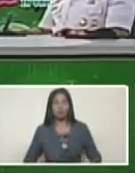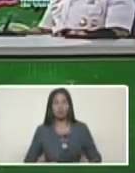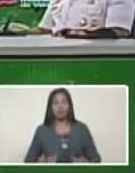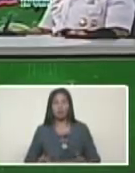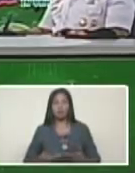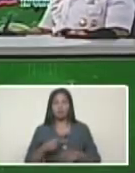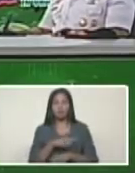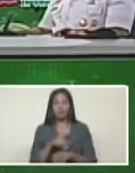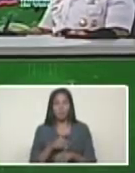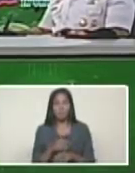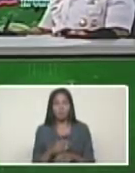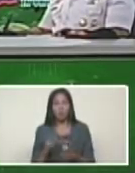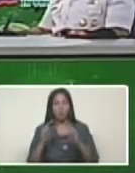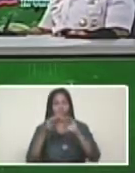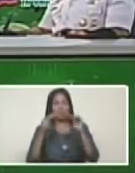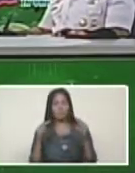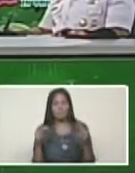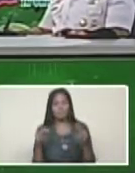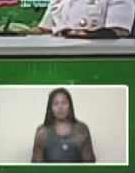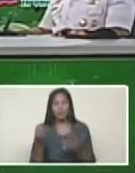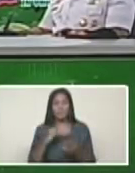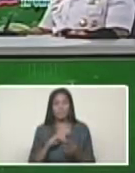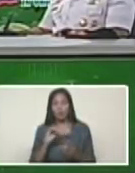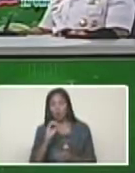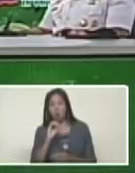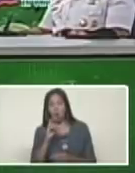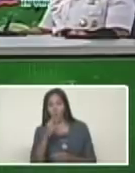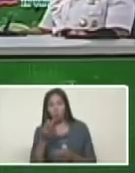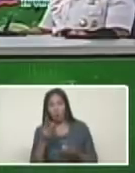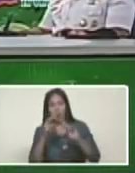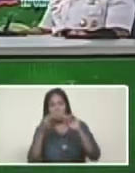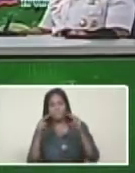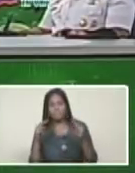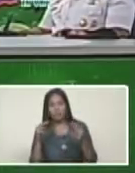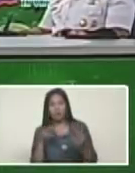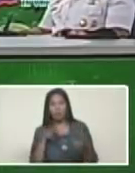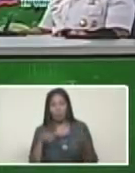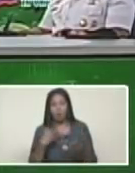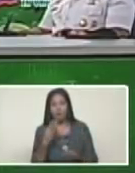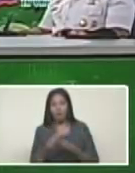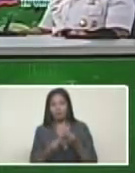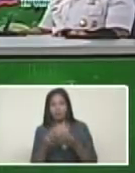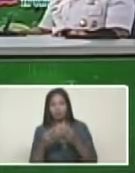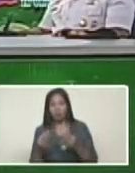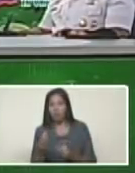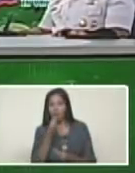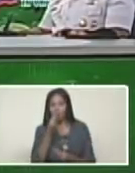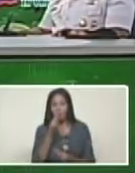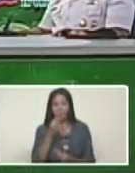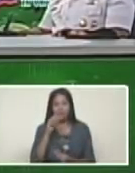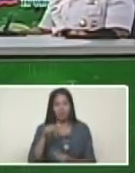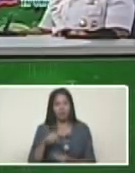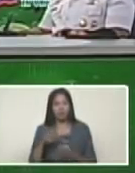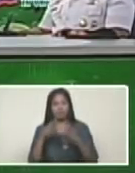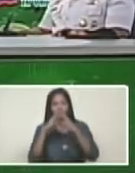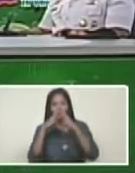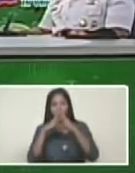en tiempos de paz o no paz, produzca todo el alimento que se consume,